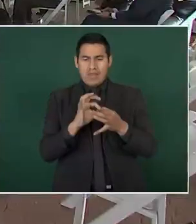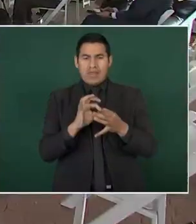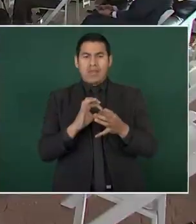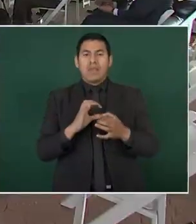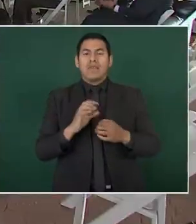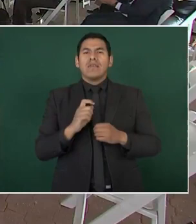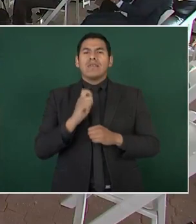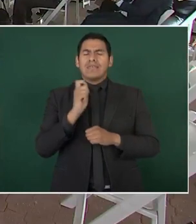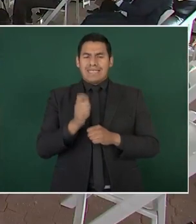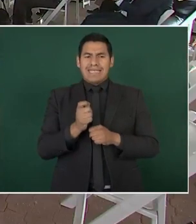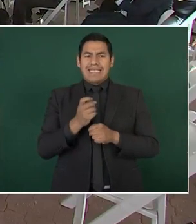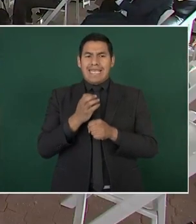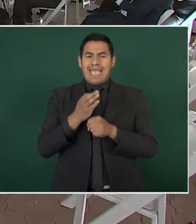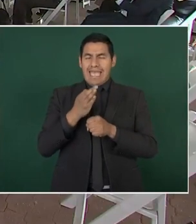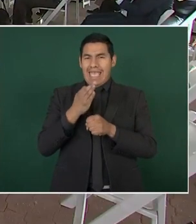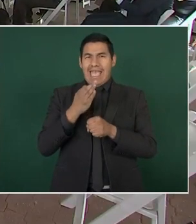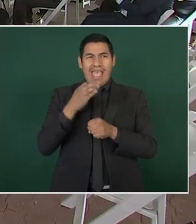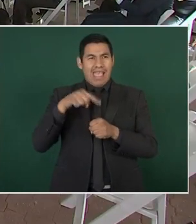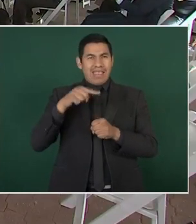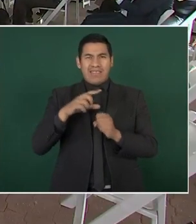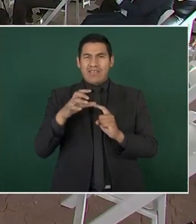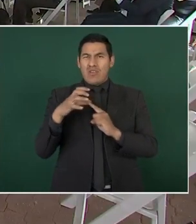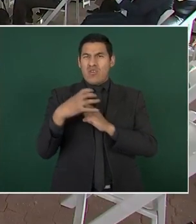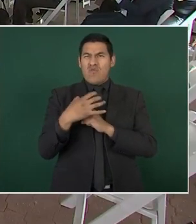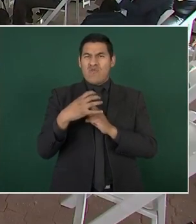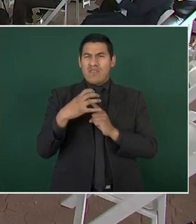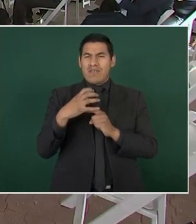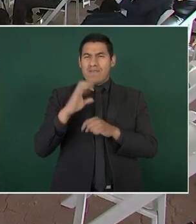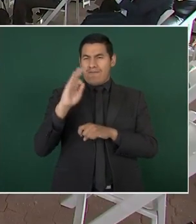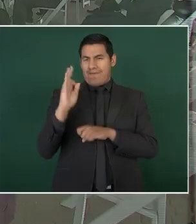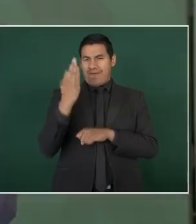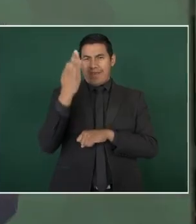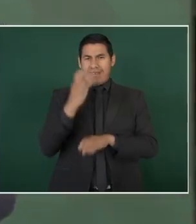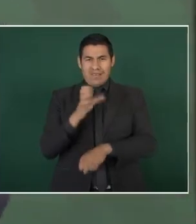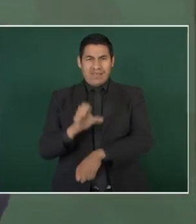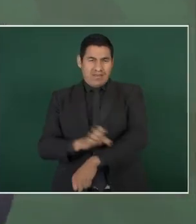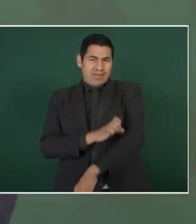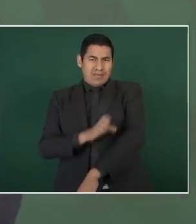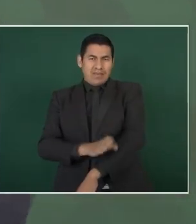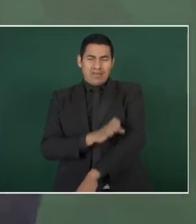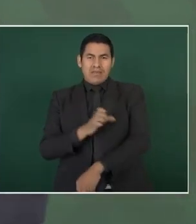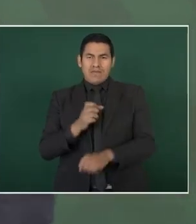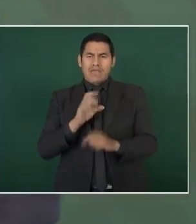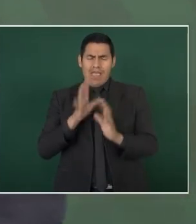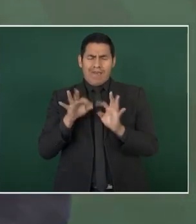Se está trabajando aquí la Comisión Federal de Electricidad. Primero,